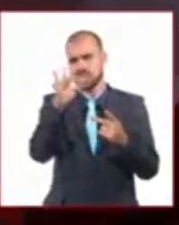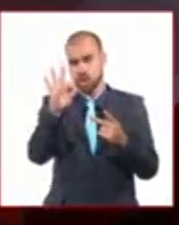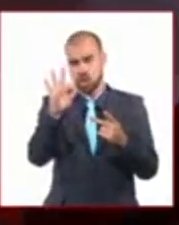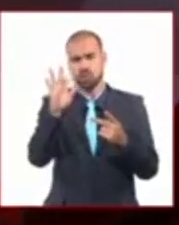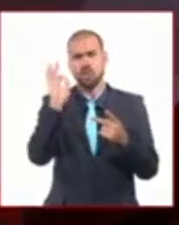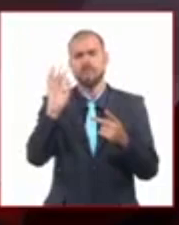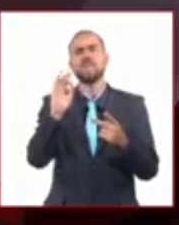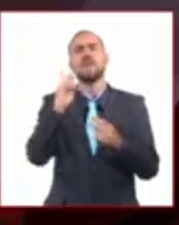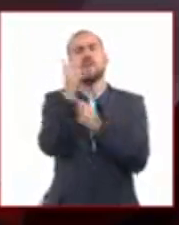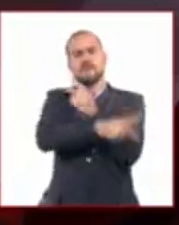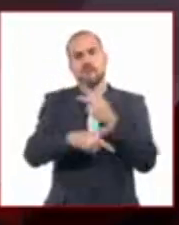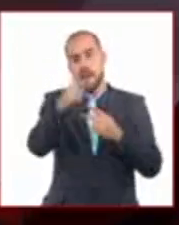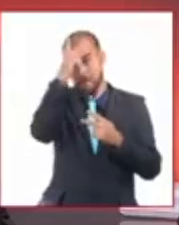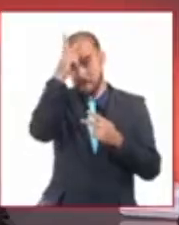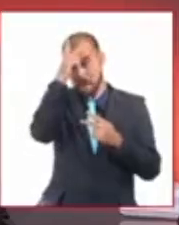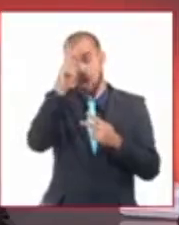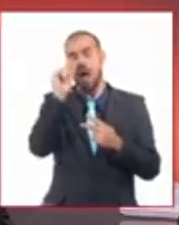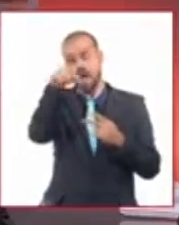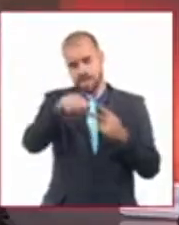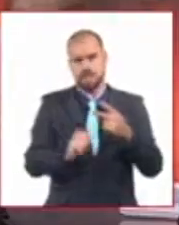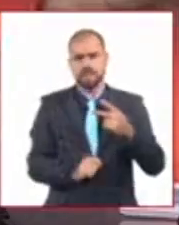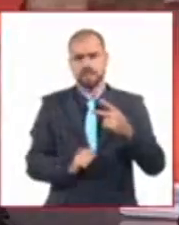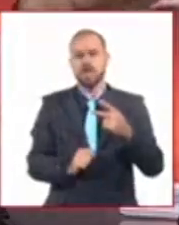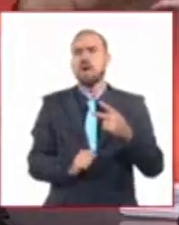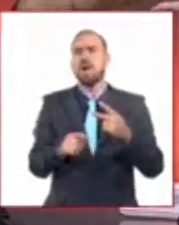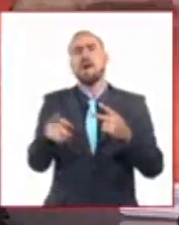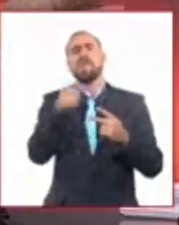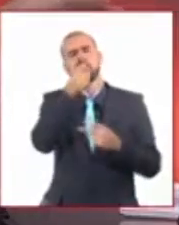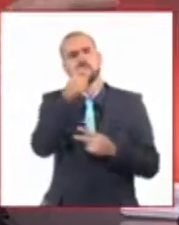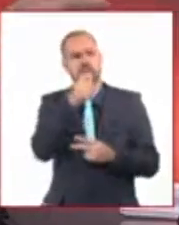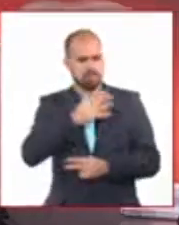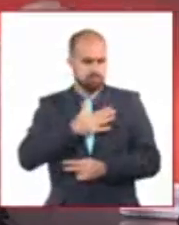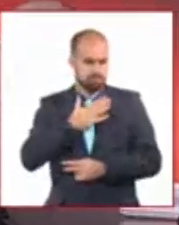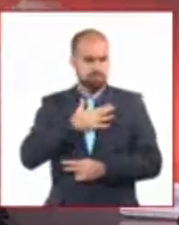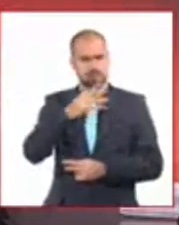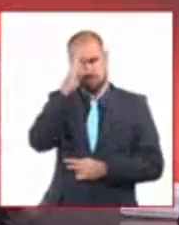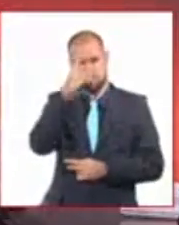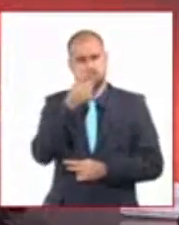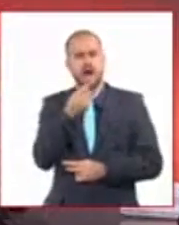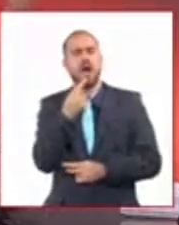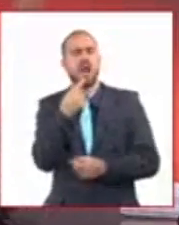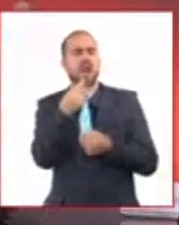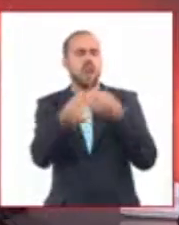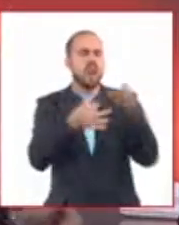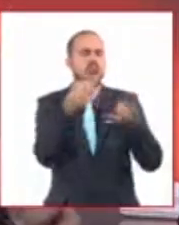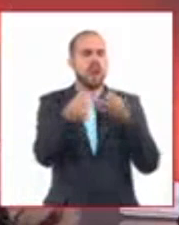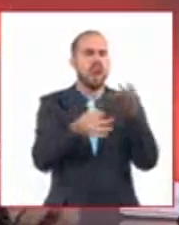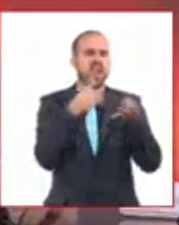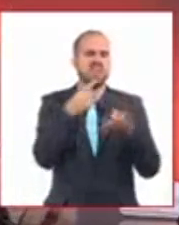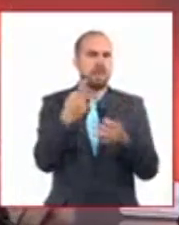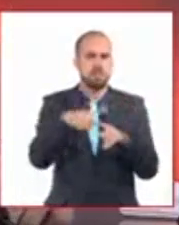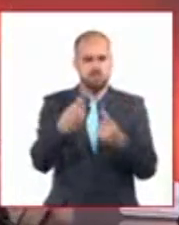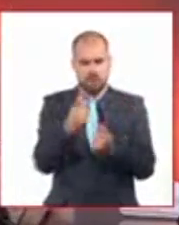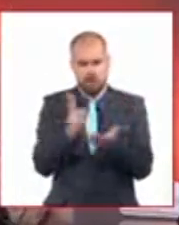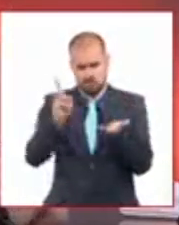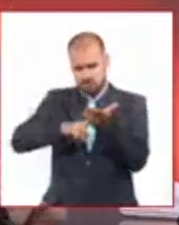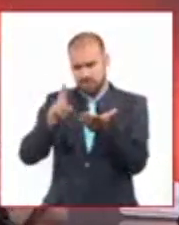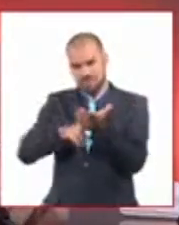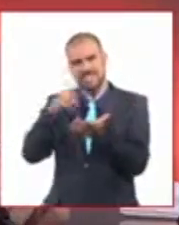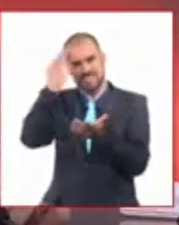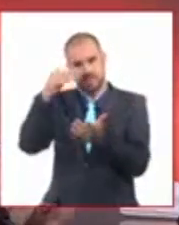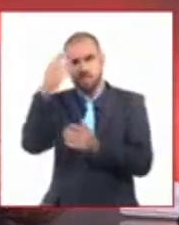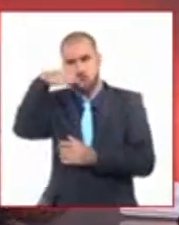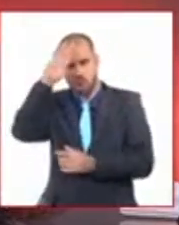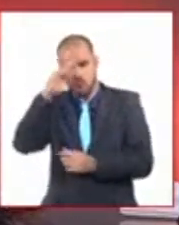unas declaraciones que le daba a cnn que primero decía obviamente que bueno porque no se incluye a la sociedad civil de cuba de nicaragua venezuela